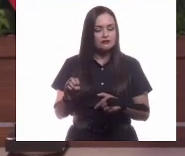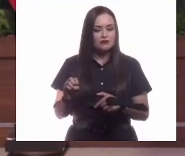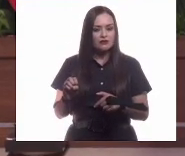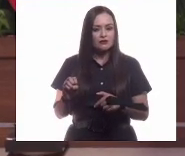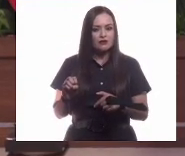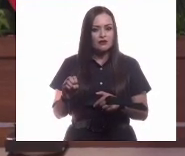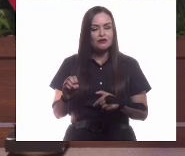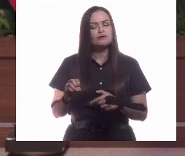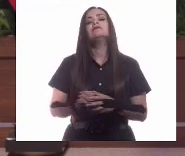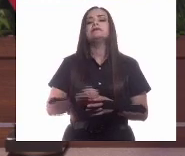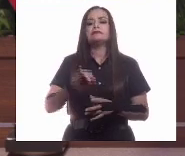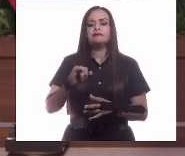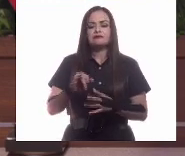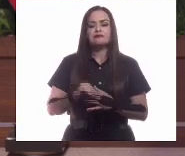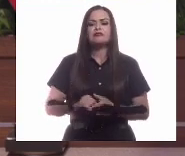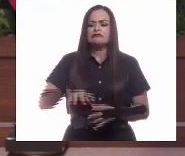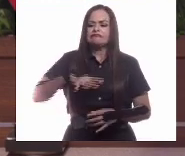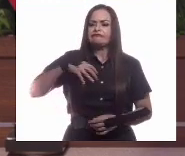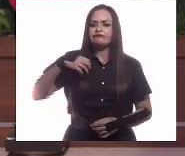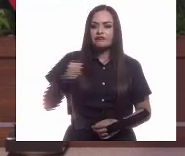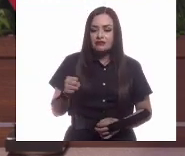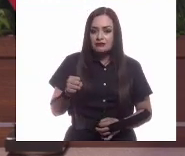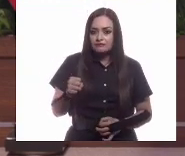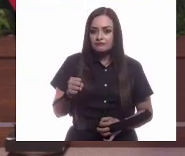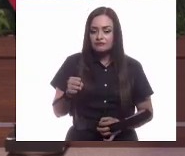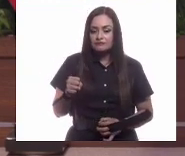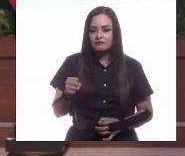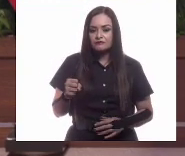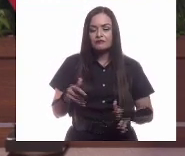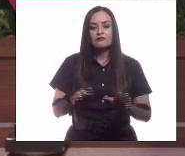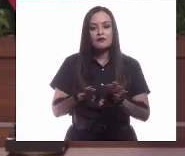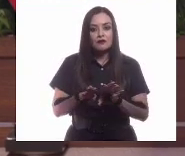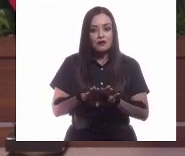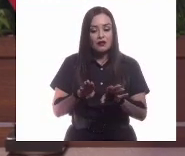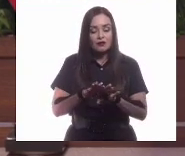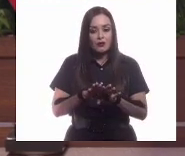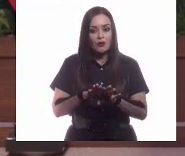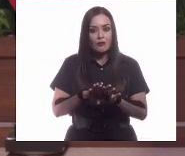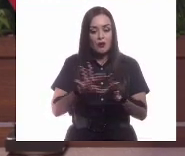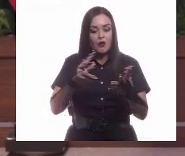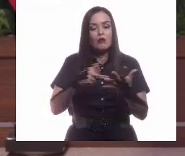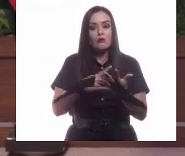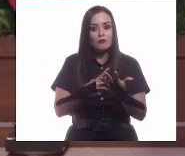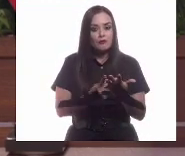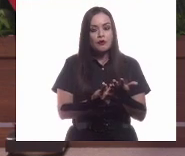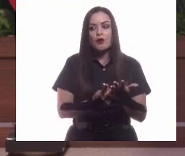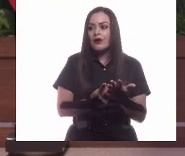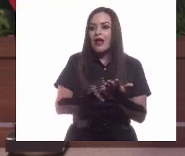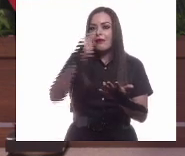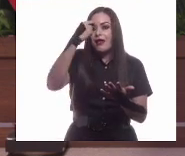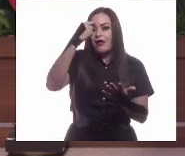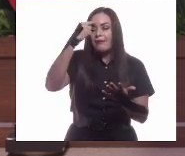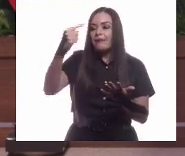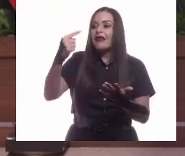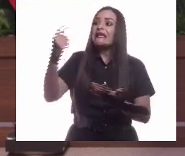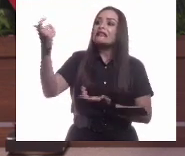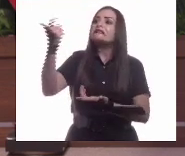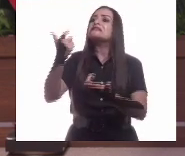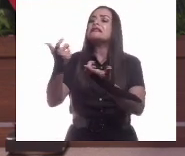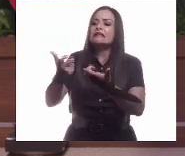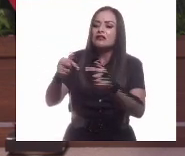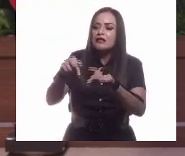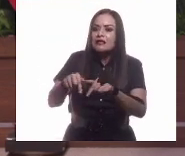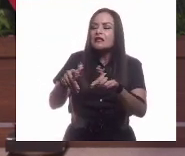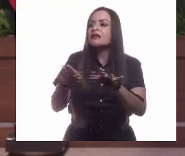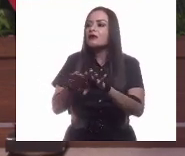herramientas para enfrentarlos. Tenemos una nueva estructura legal que nos permite atraer más inversiones con una mayor participación